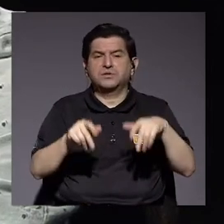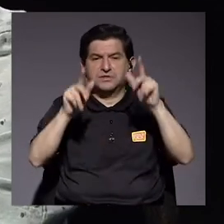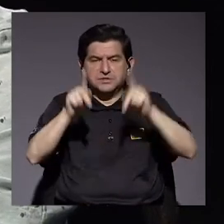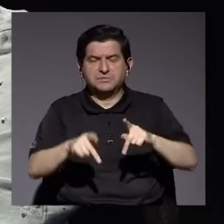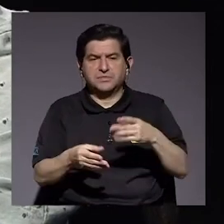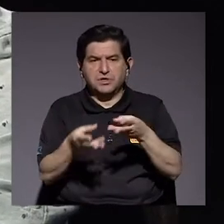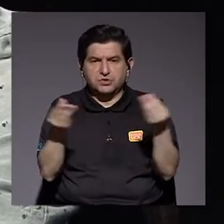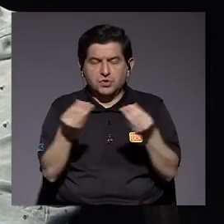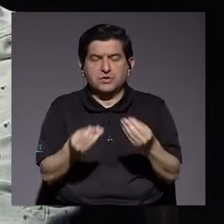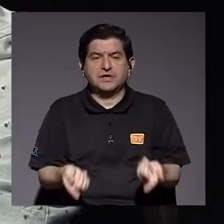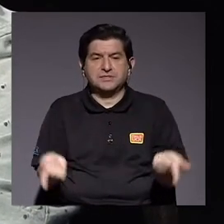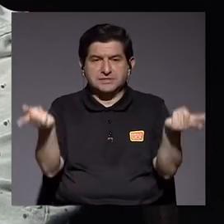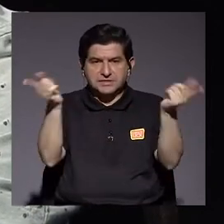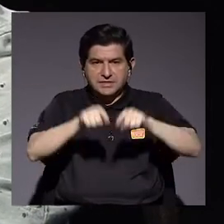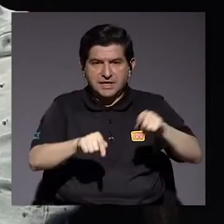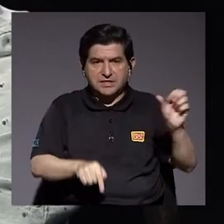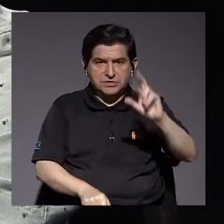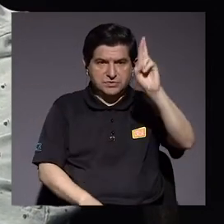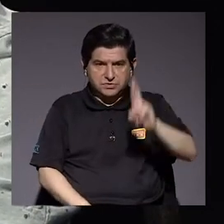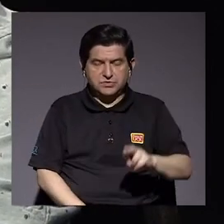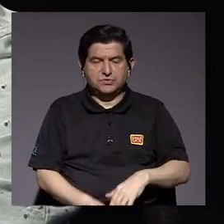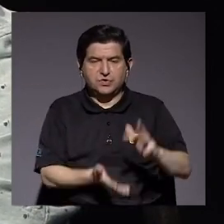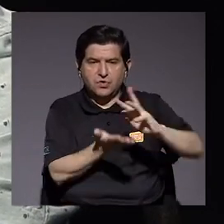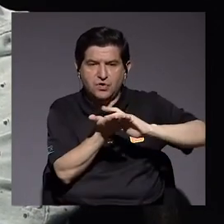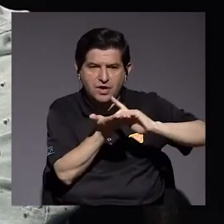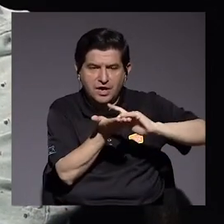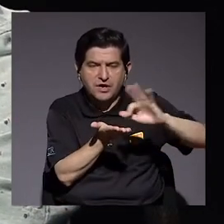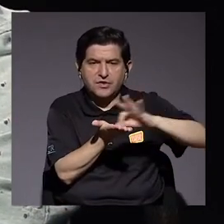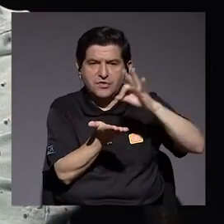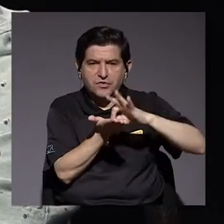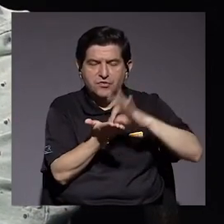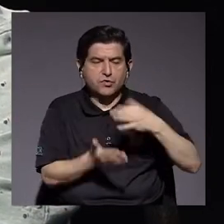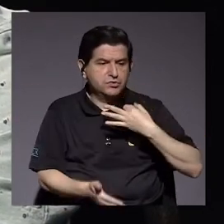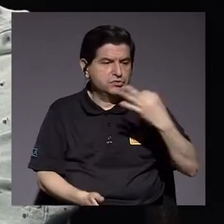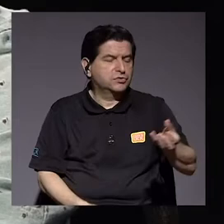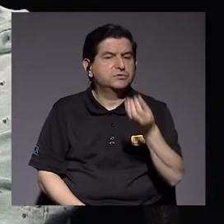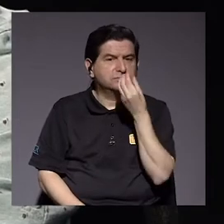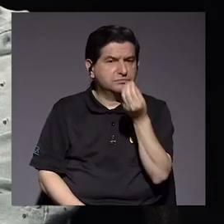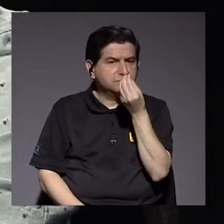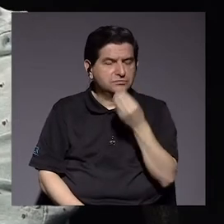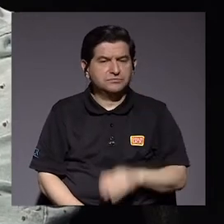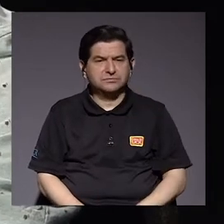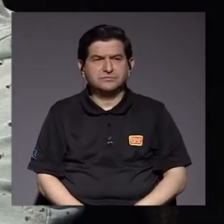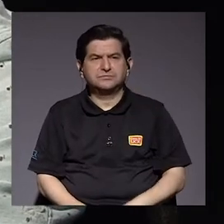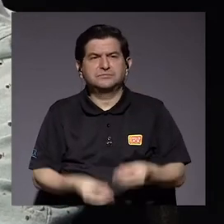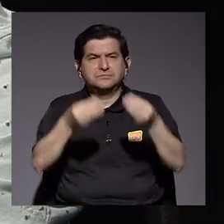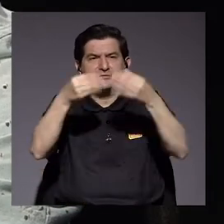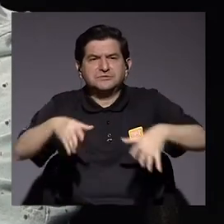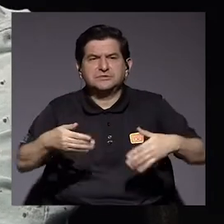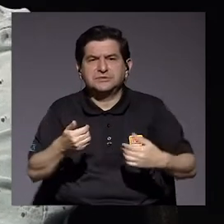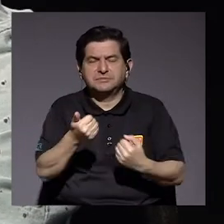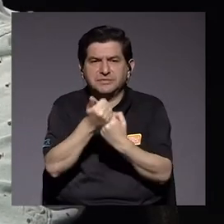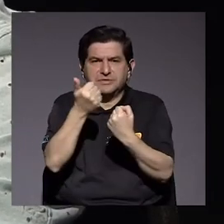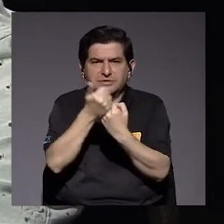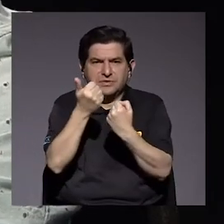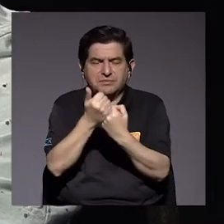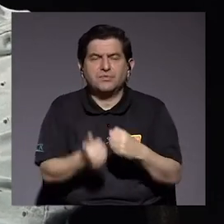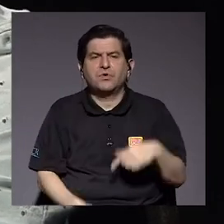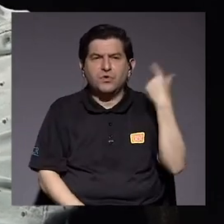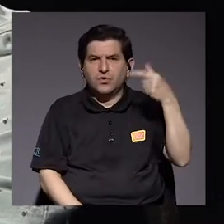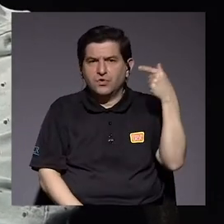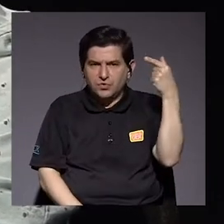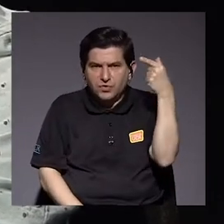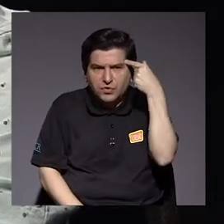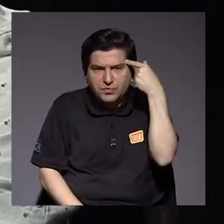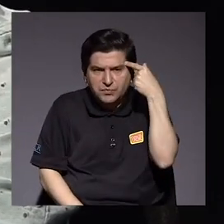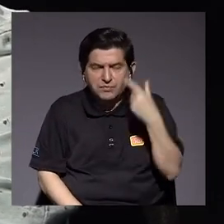Rica sería el arroz y los frijoles, que es lo que consumimos regularmente todos los días, y donde se perdió un poco apoyo del gobierno, o hace muchos gobiernos se